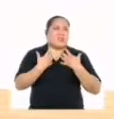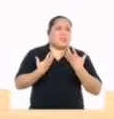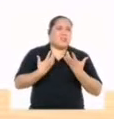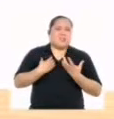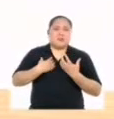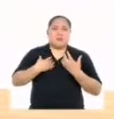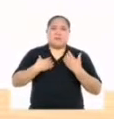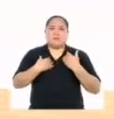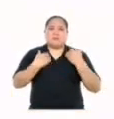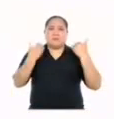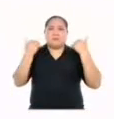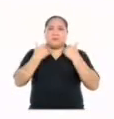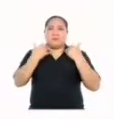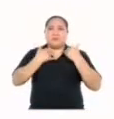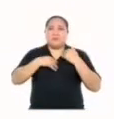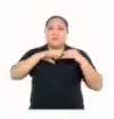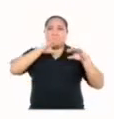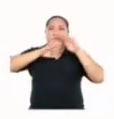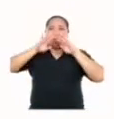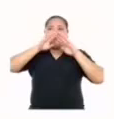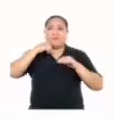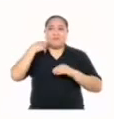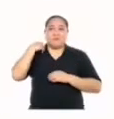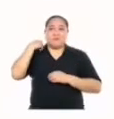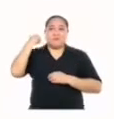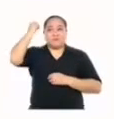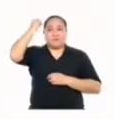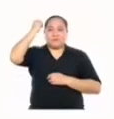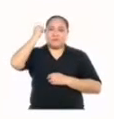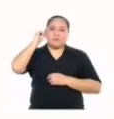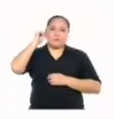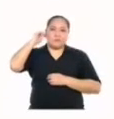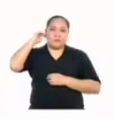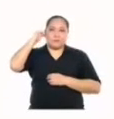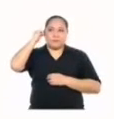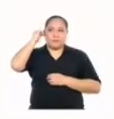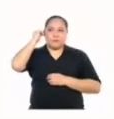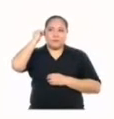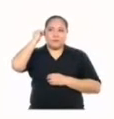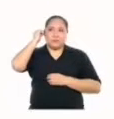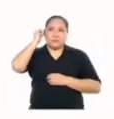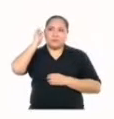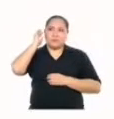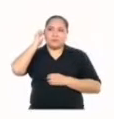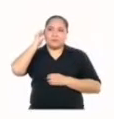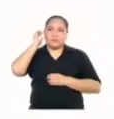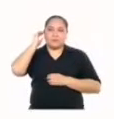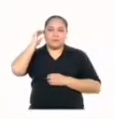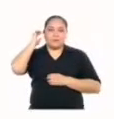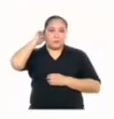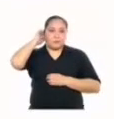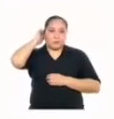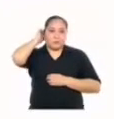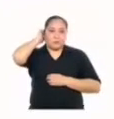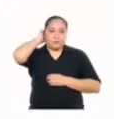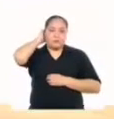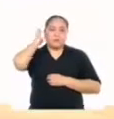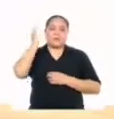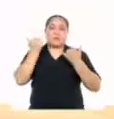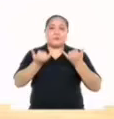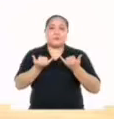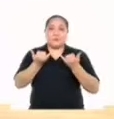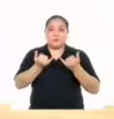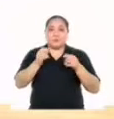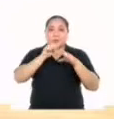estresada, con miedo y frustrada. Si tú sientes o has sentido lo mismo, sígueme, que hoy voy a hacer una rutina para darnos